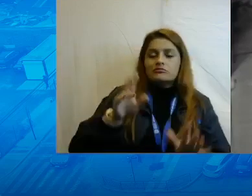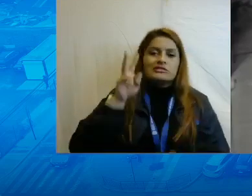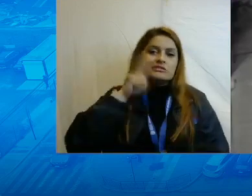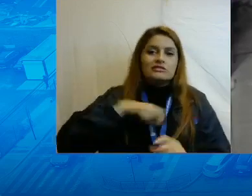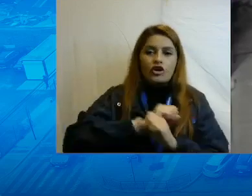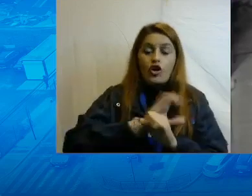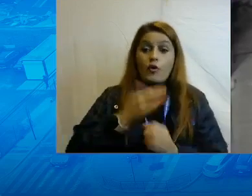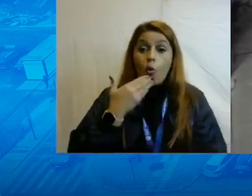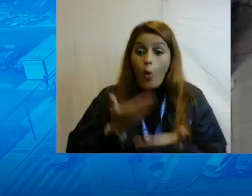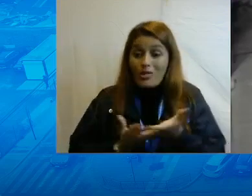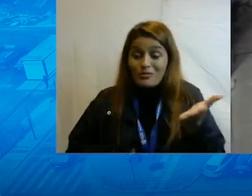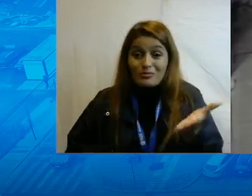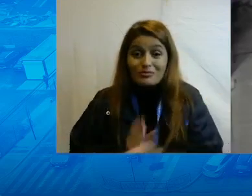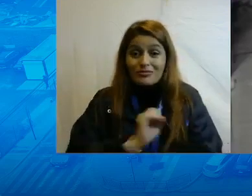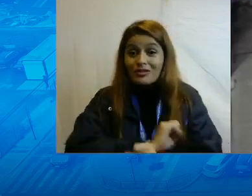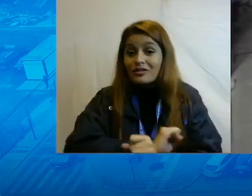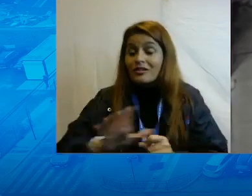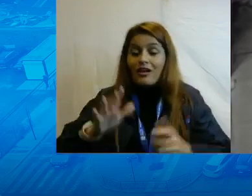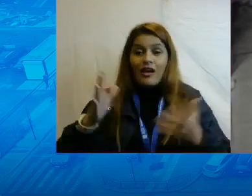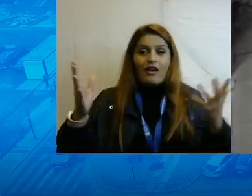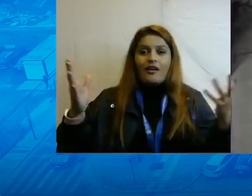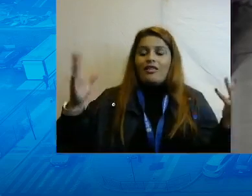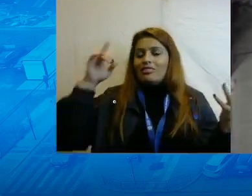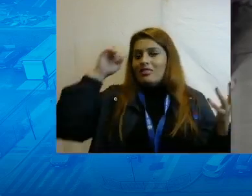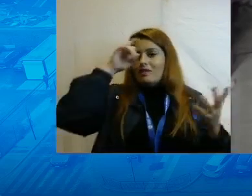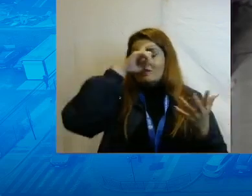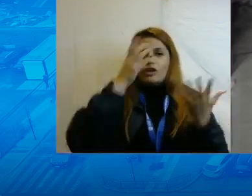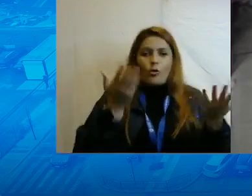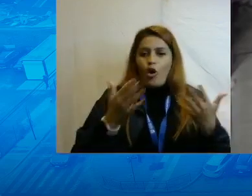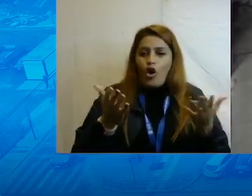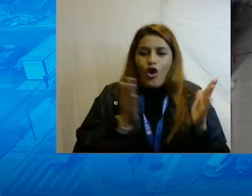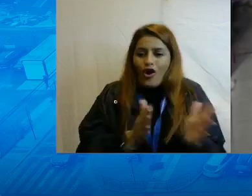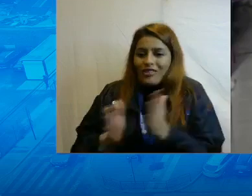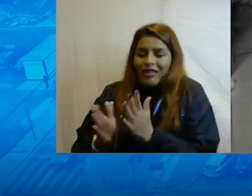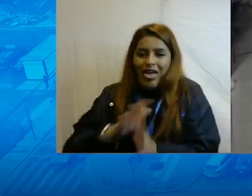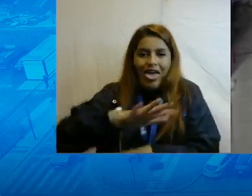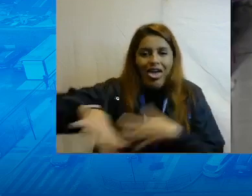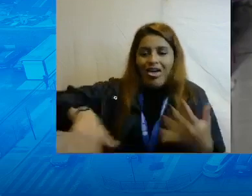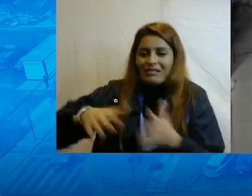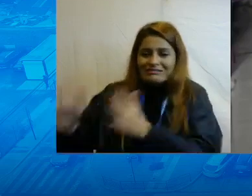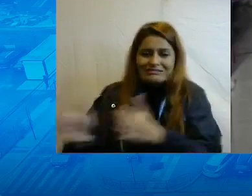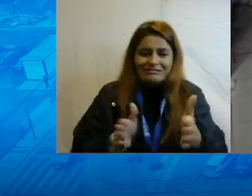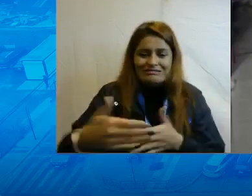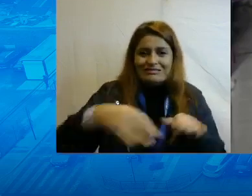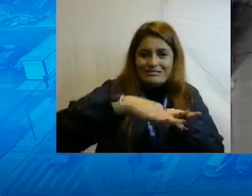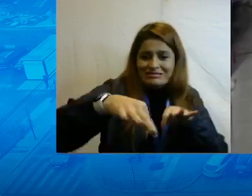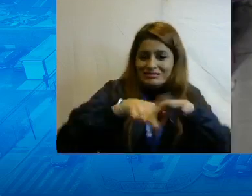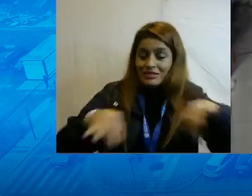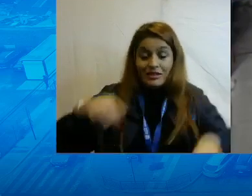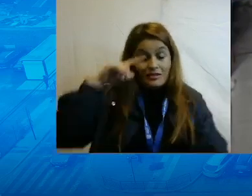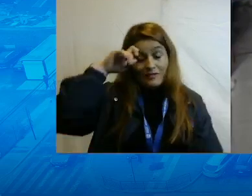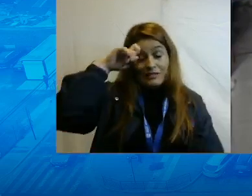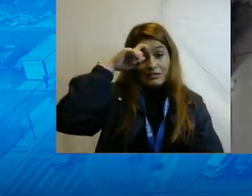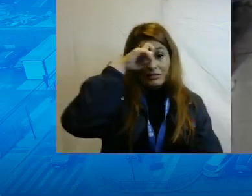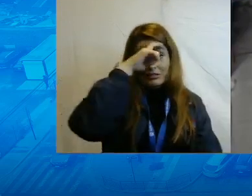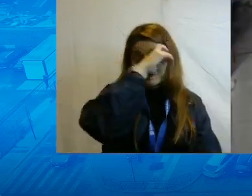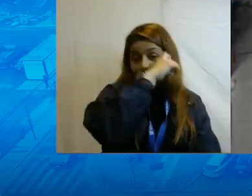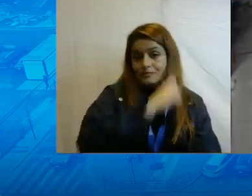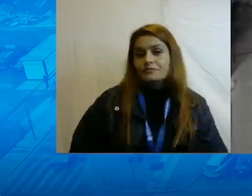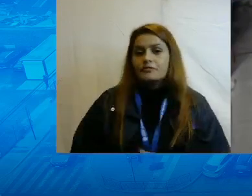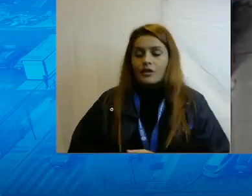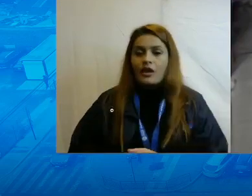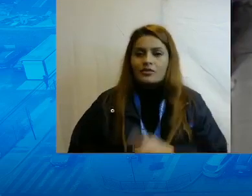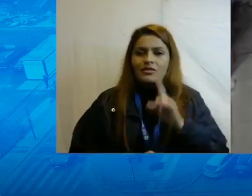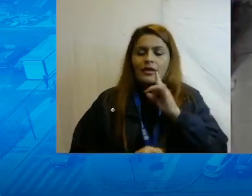Entonces, cuando hubo pandemia, nos volvimos locos, empezamos a usar todas las instalaciones de la casa y fue tremendo.